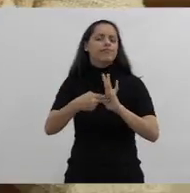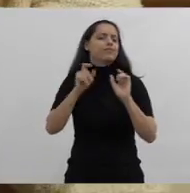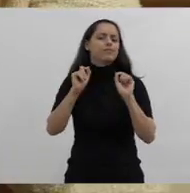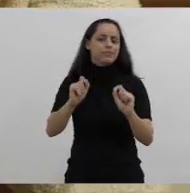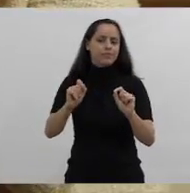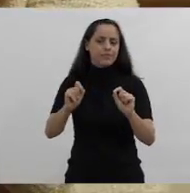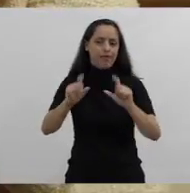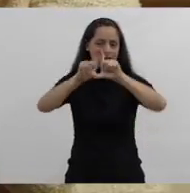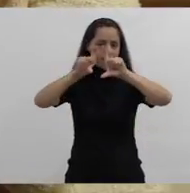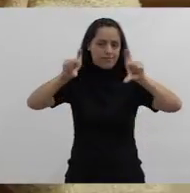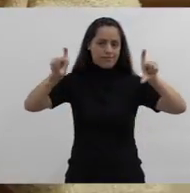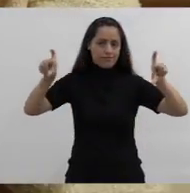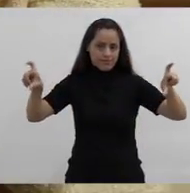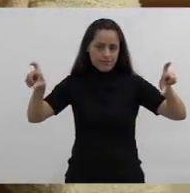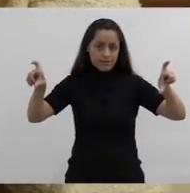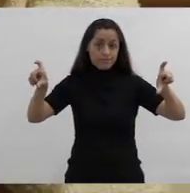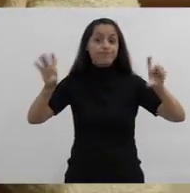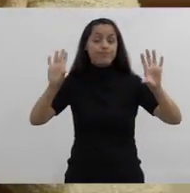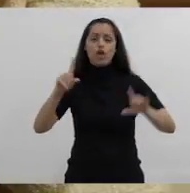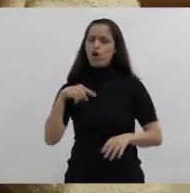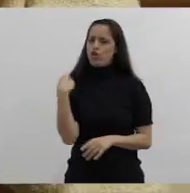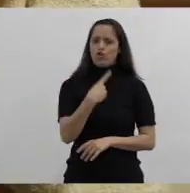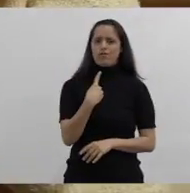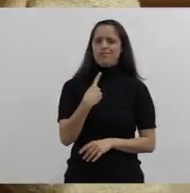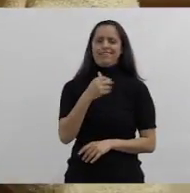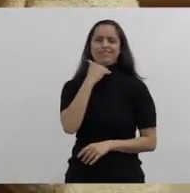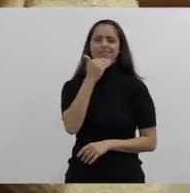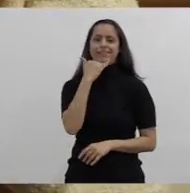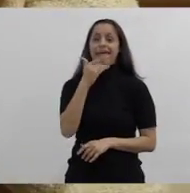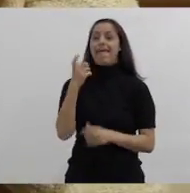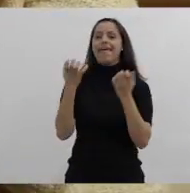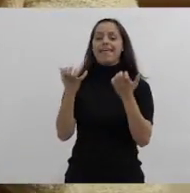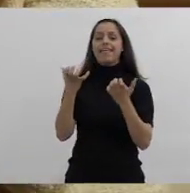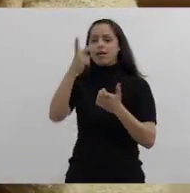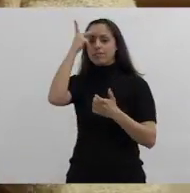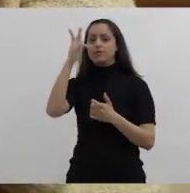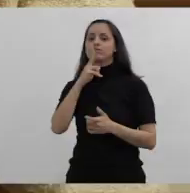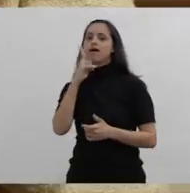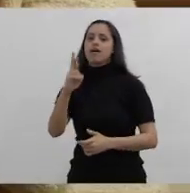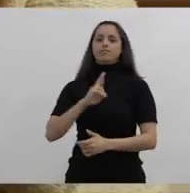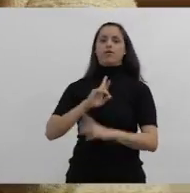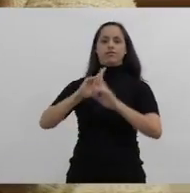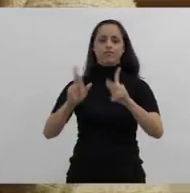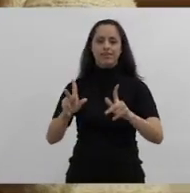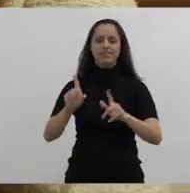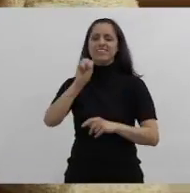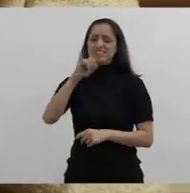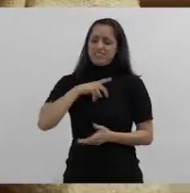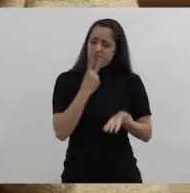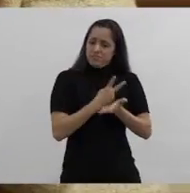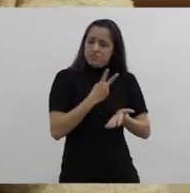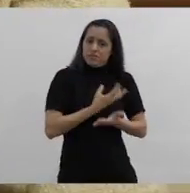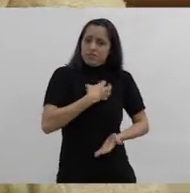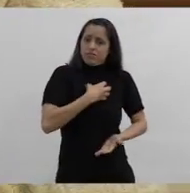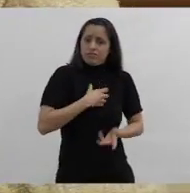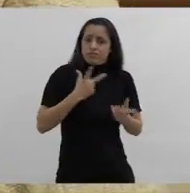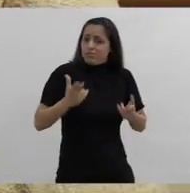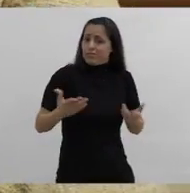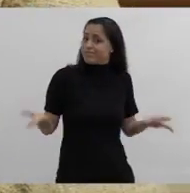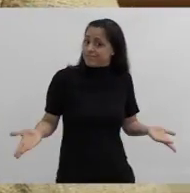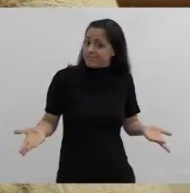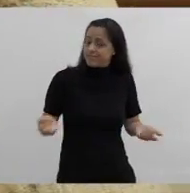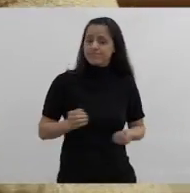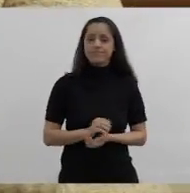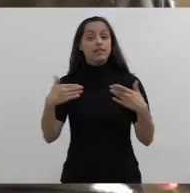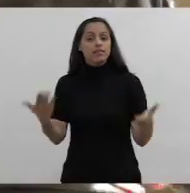a mí me parece muy clara y que dice que nosotros no podemos esperar resultados diferentes si hacemos siempre las mismas